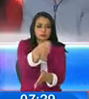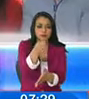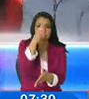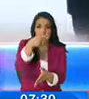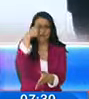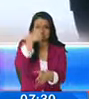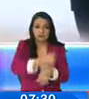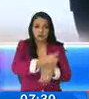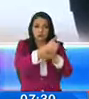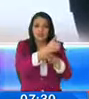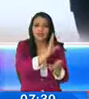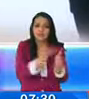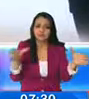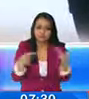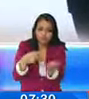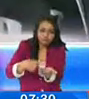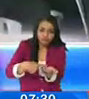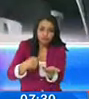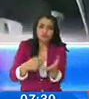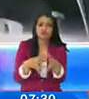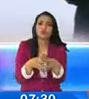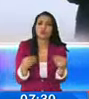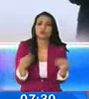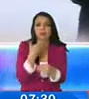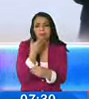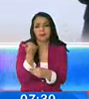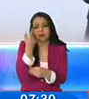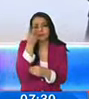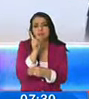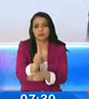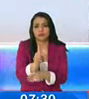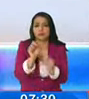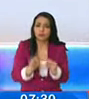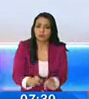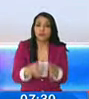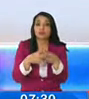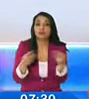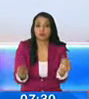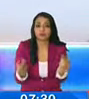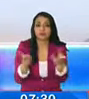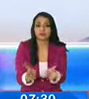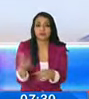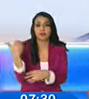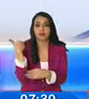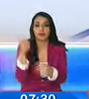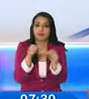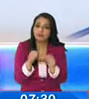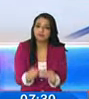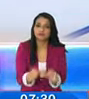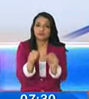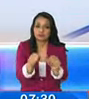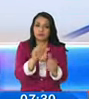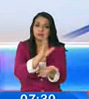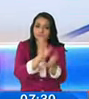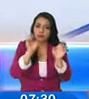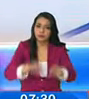las autoridades del IES para poder definir las mejores medidas para poder garantizar el sostenimiento de la